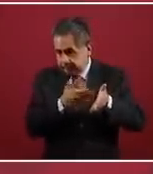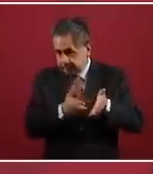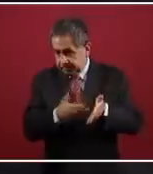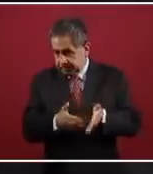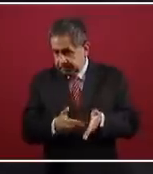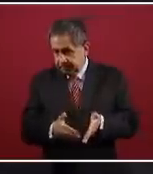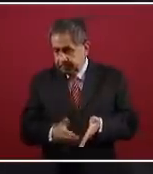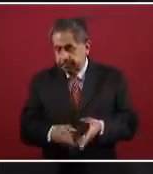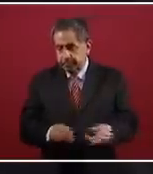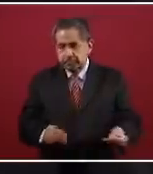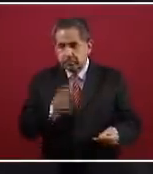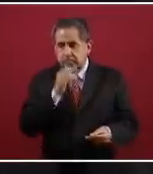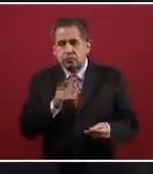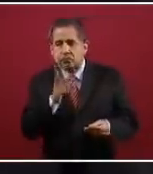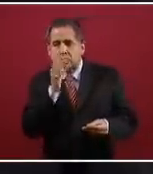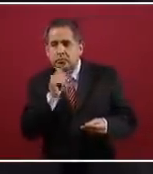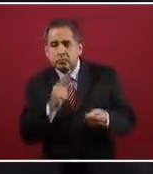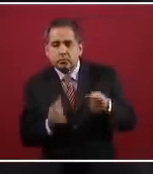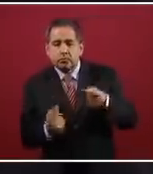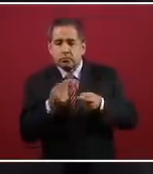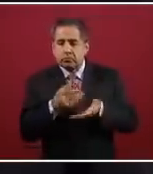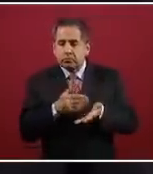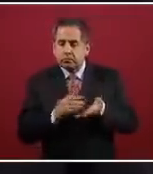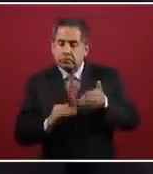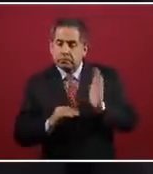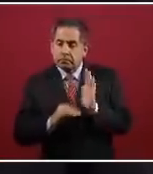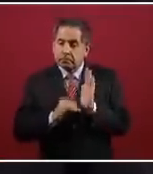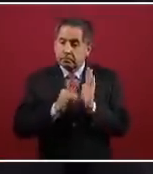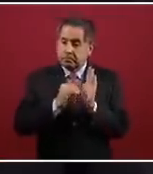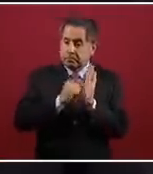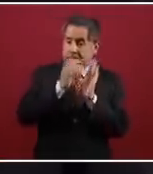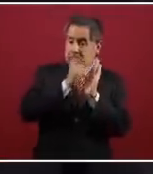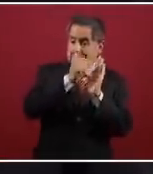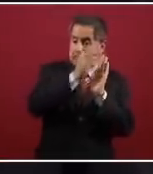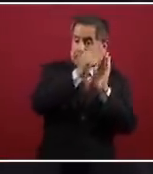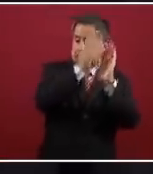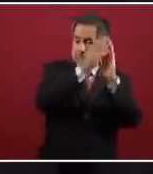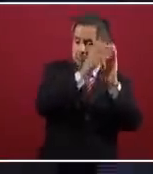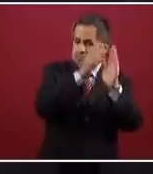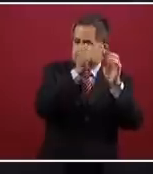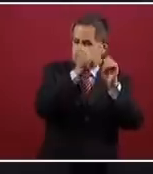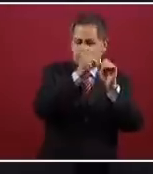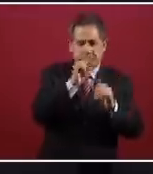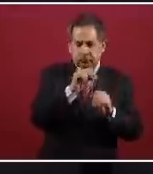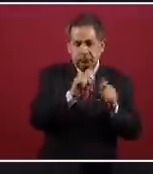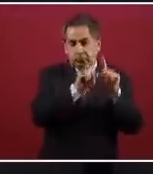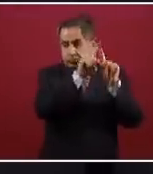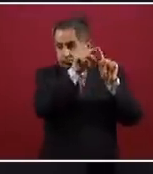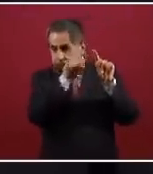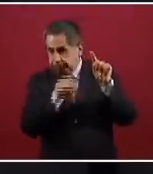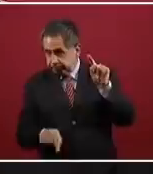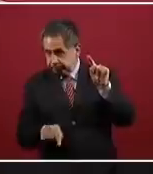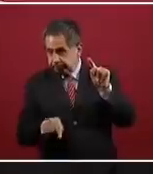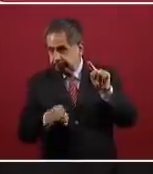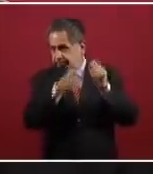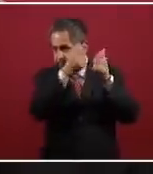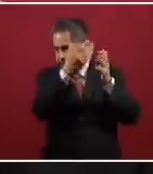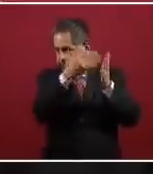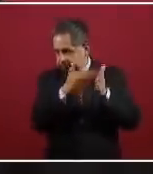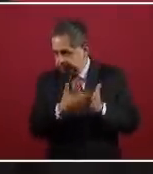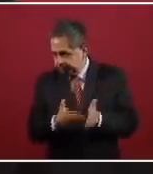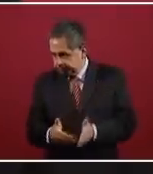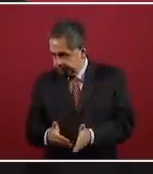no se pueden barrer de abajo hacia arriba, de arriba para abajo.